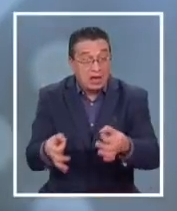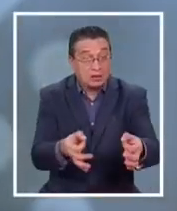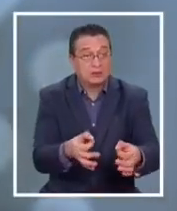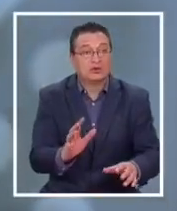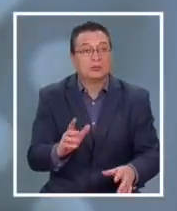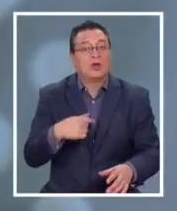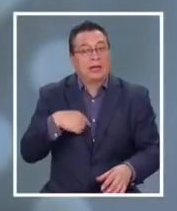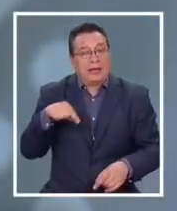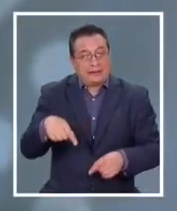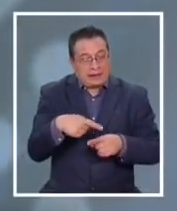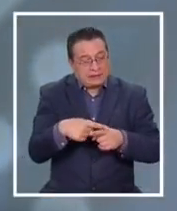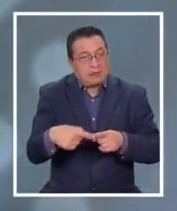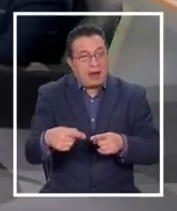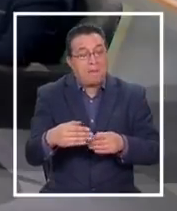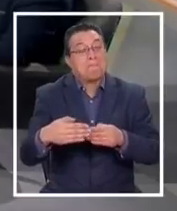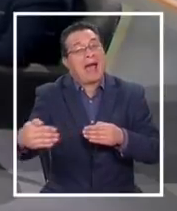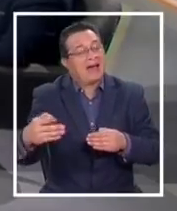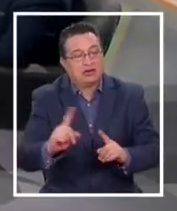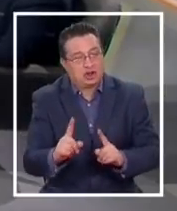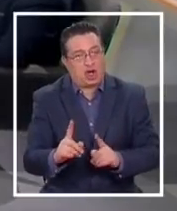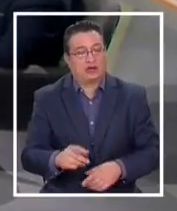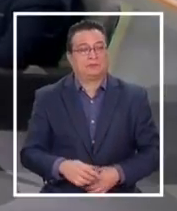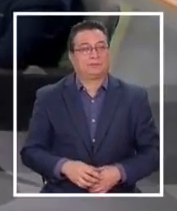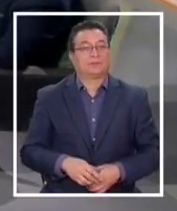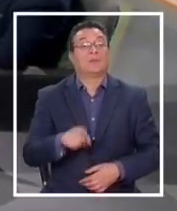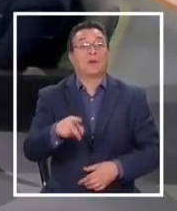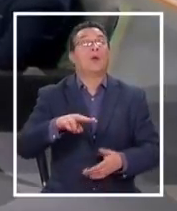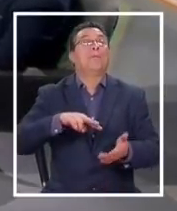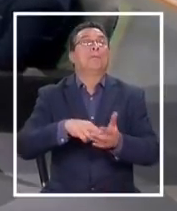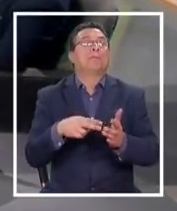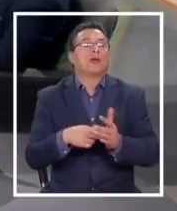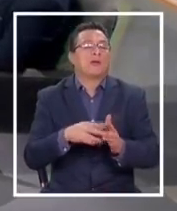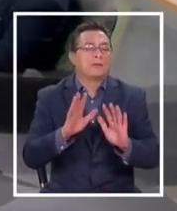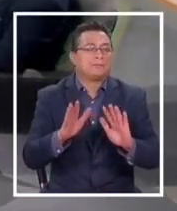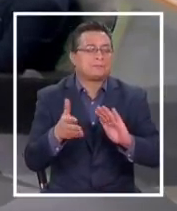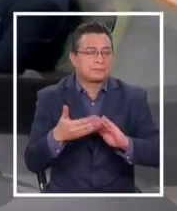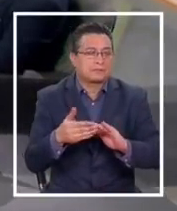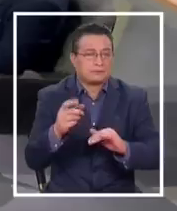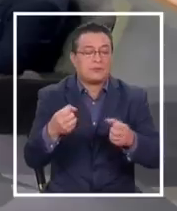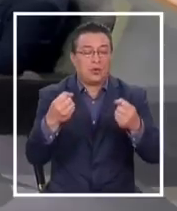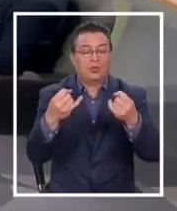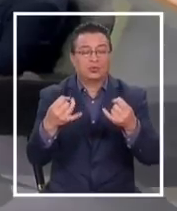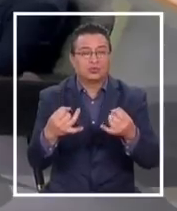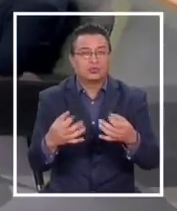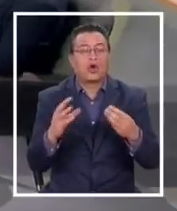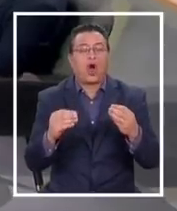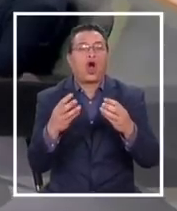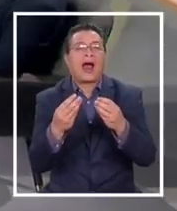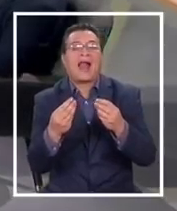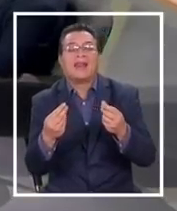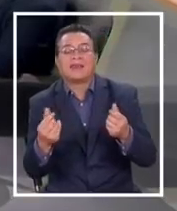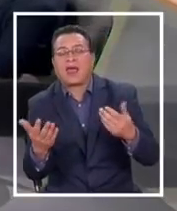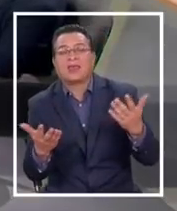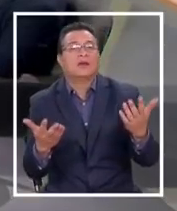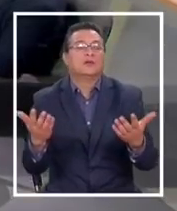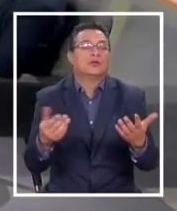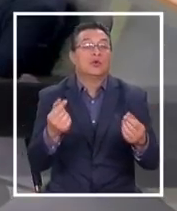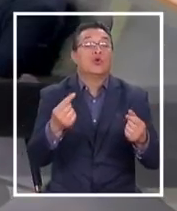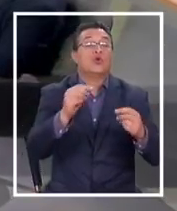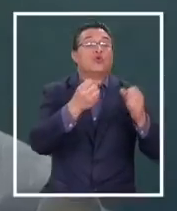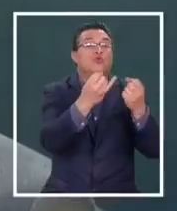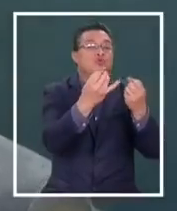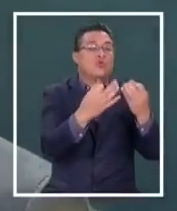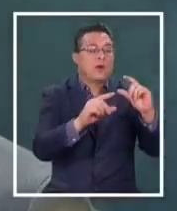semana, no podemos demorarnos más. Pero esto es un problema, diputado Walker, disculpen, ¿cuantitativo o cualitativo? ¿Es que están números más,